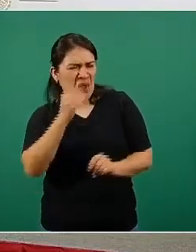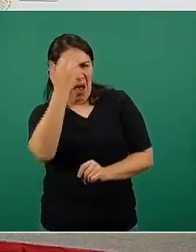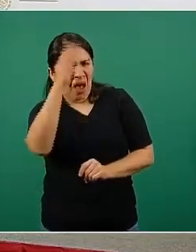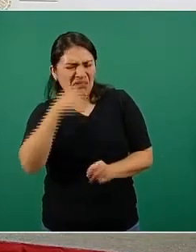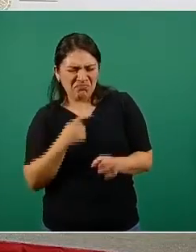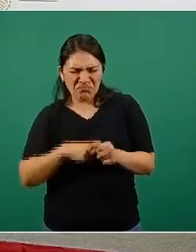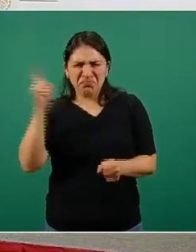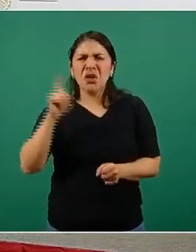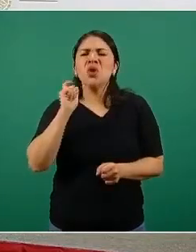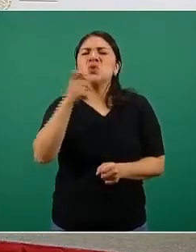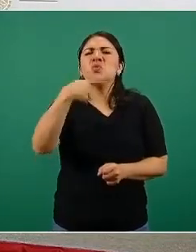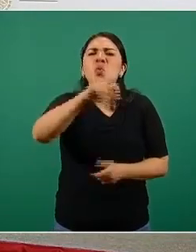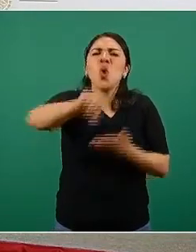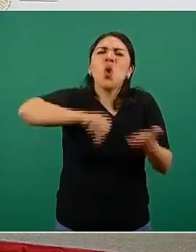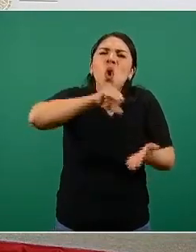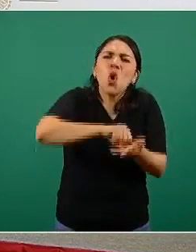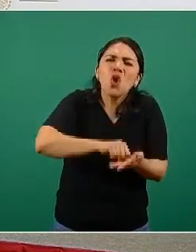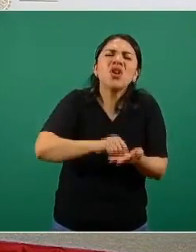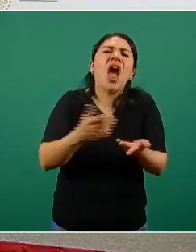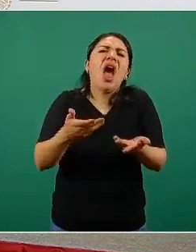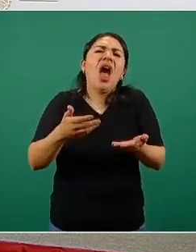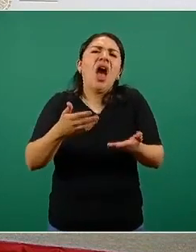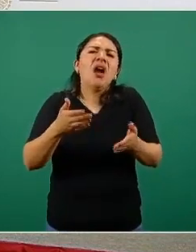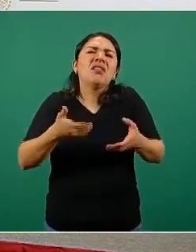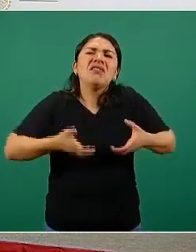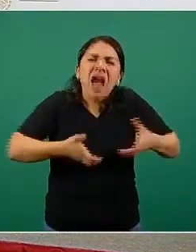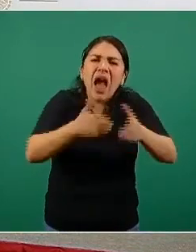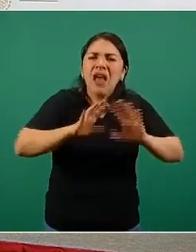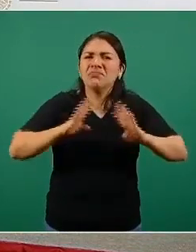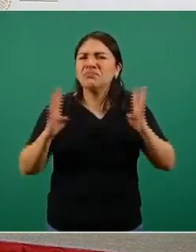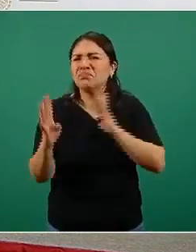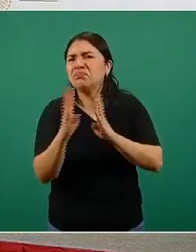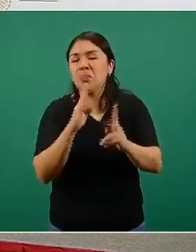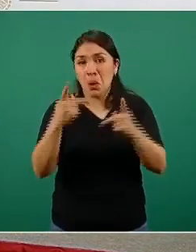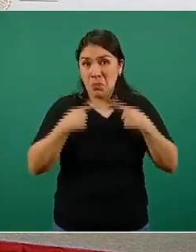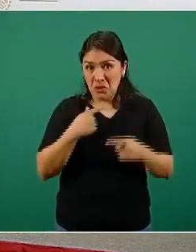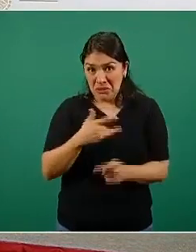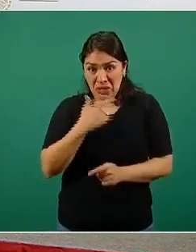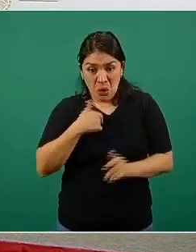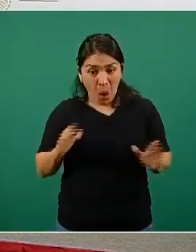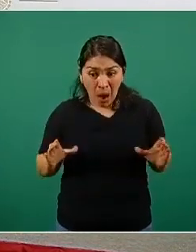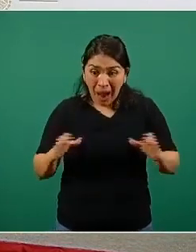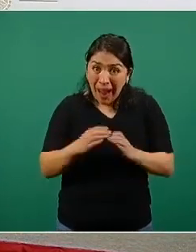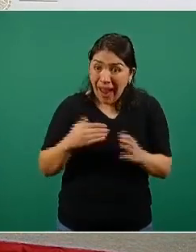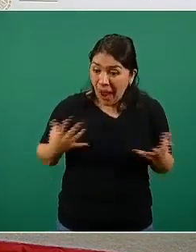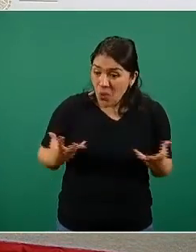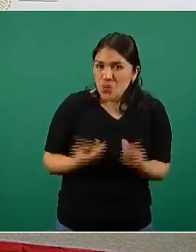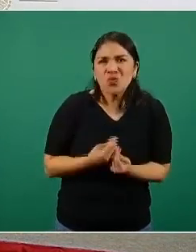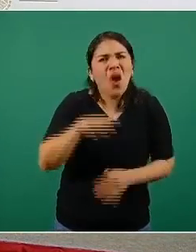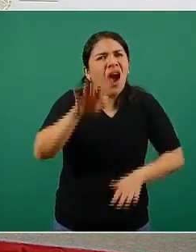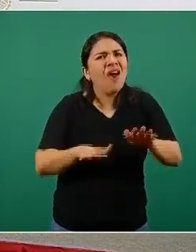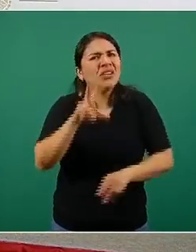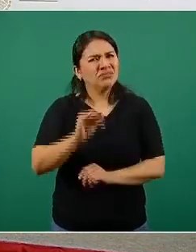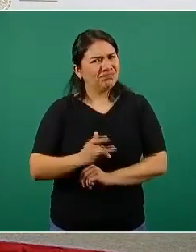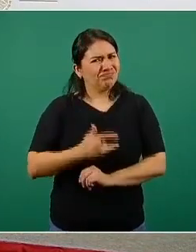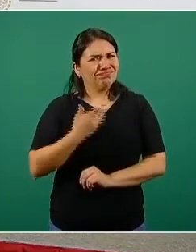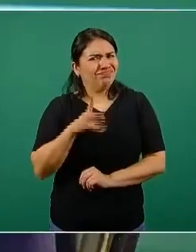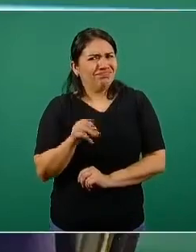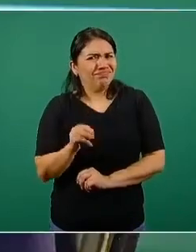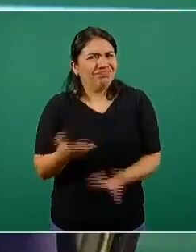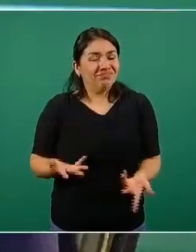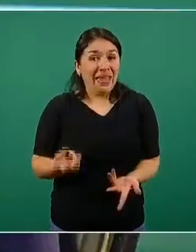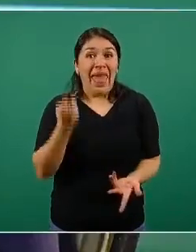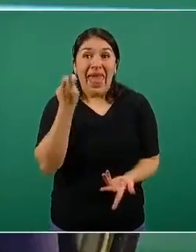vives en un barrio, vives en una colonia, pero no necesariamente te identificas como comunidad. Entonces es complicado y eso es uno de